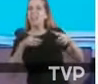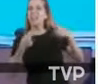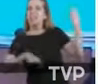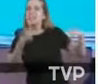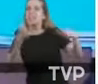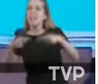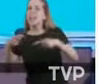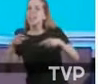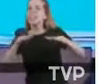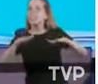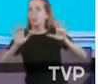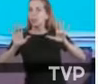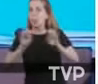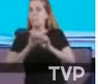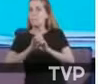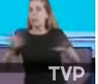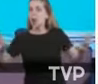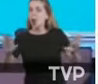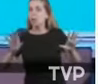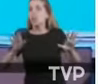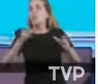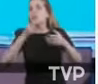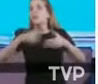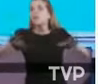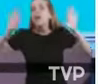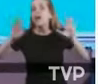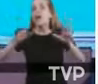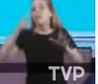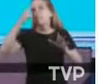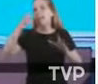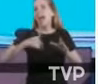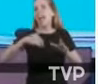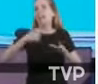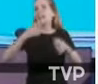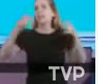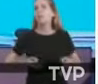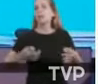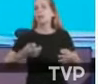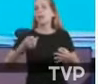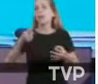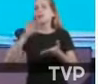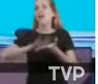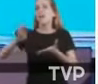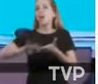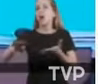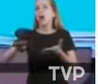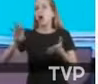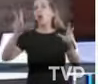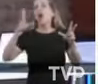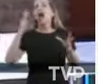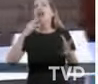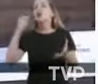visión es que el peor de los escenarios sería comprometer a la Argentina, algo que además no se va a cumplir, que sería